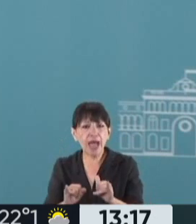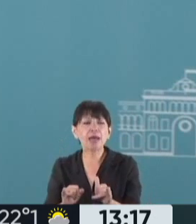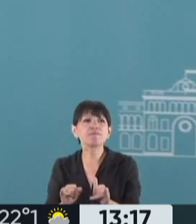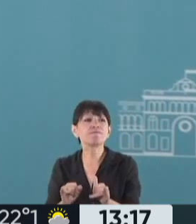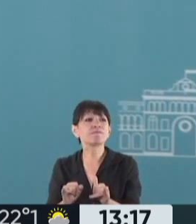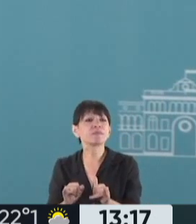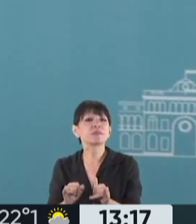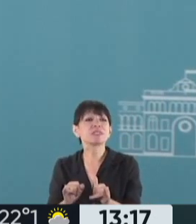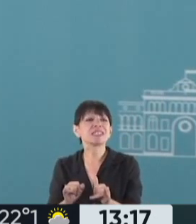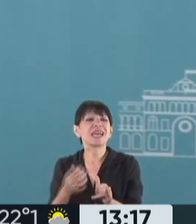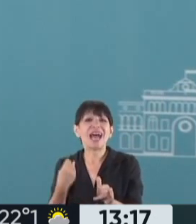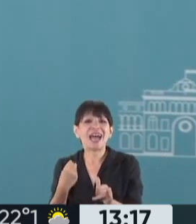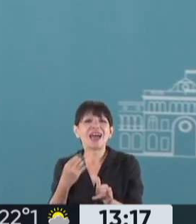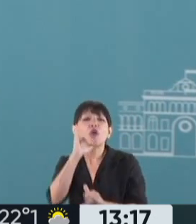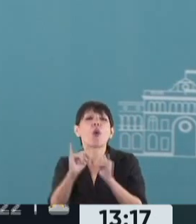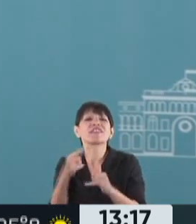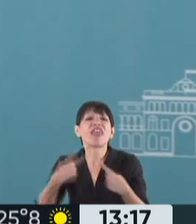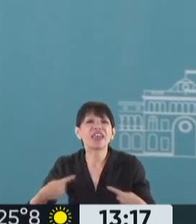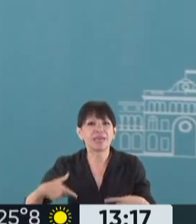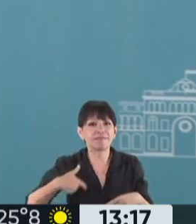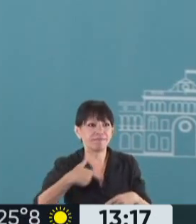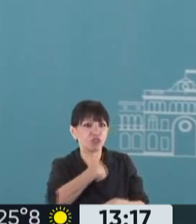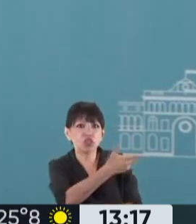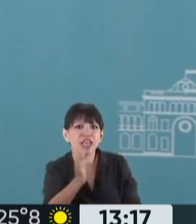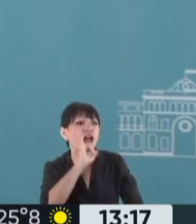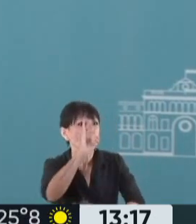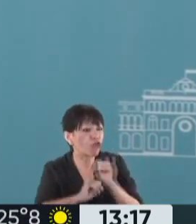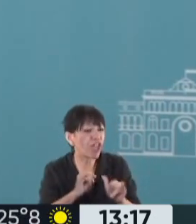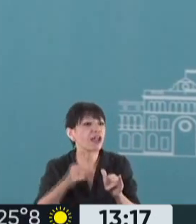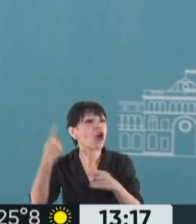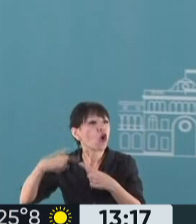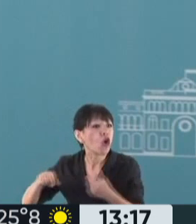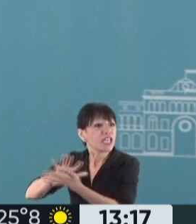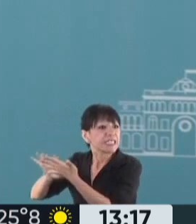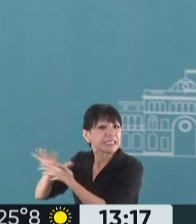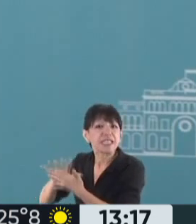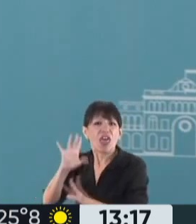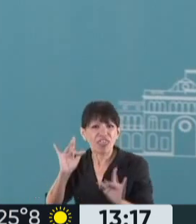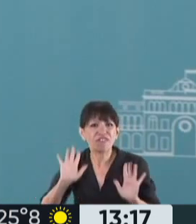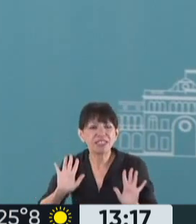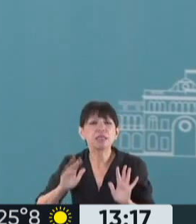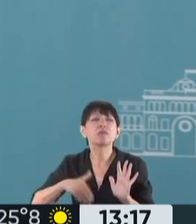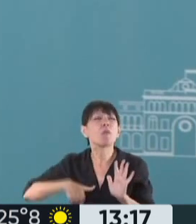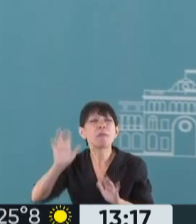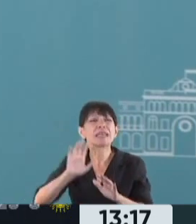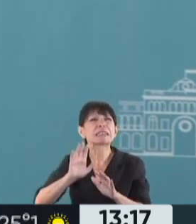tratar de que la gente entienda lo que podría haber pasado o lo que no pasó. Y tal vez el mayor resultado de la